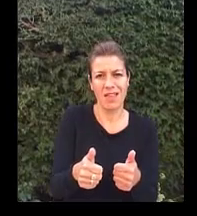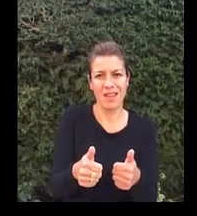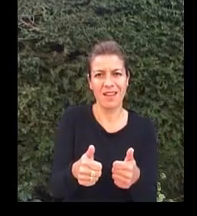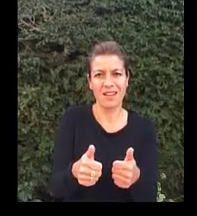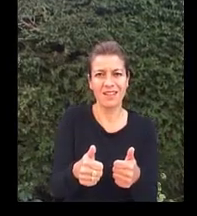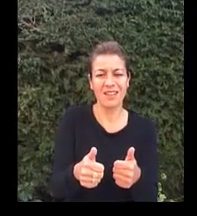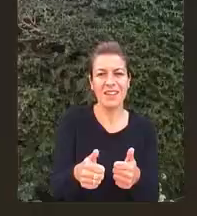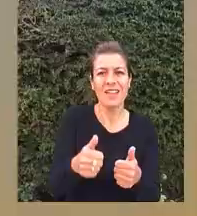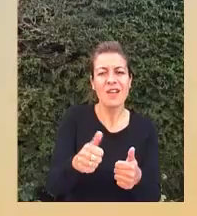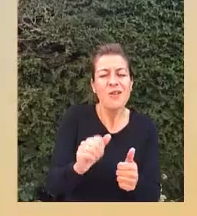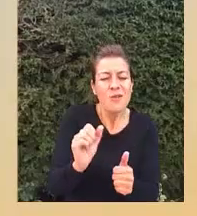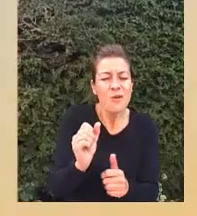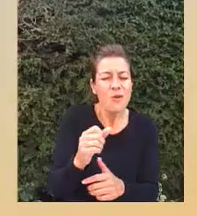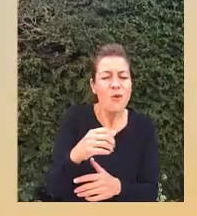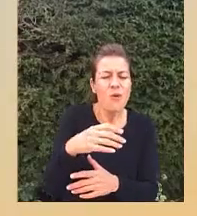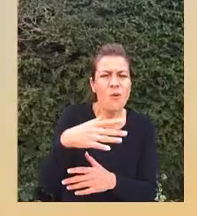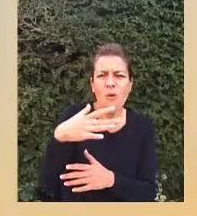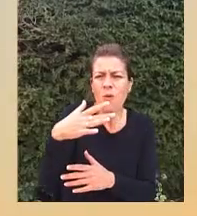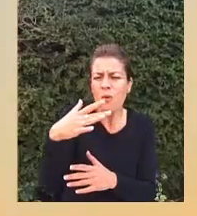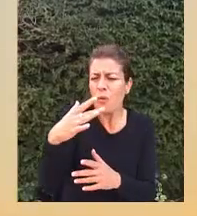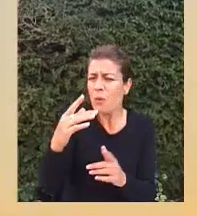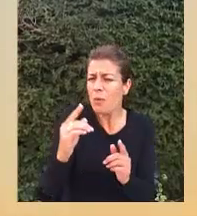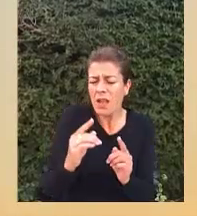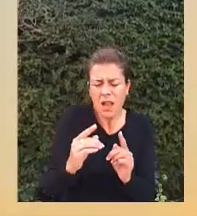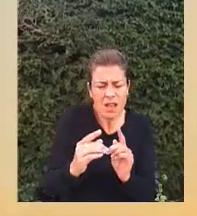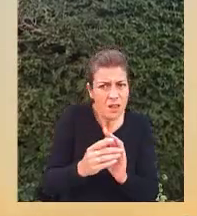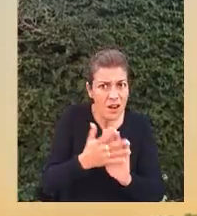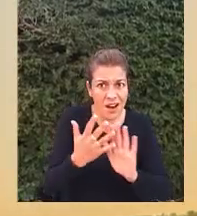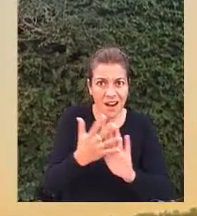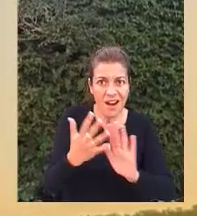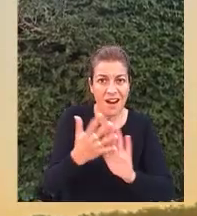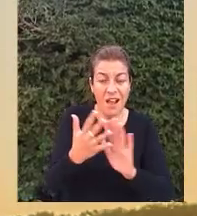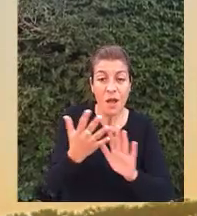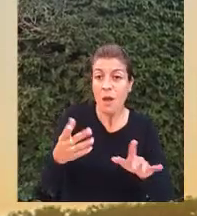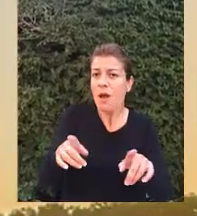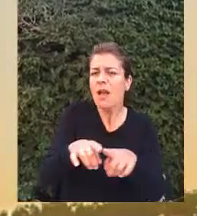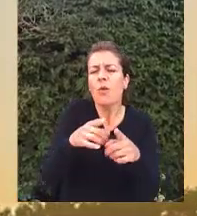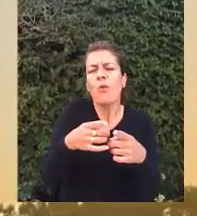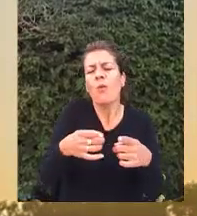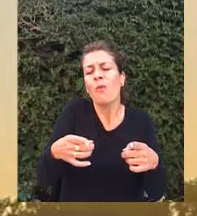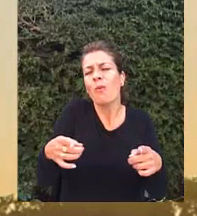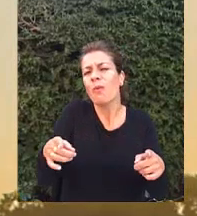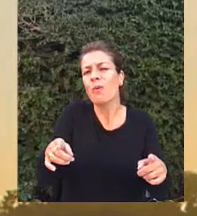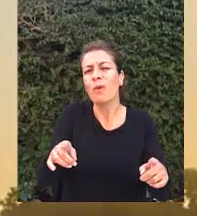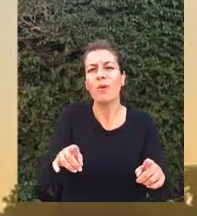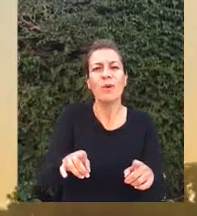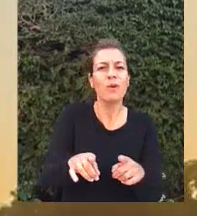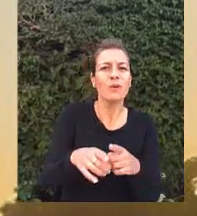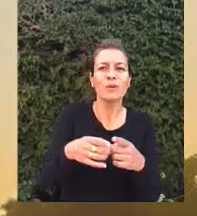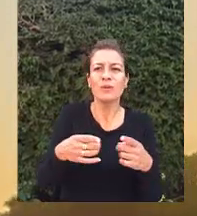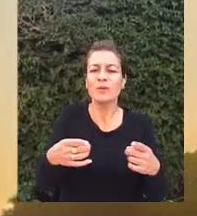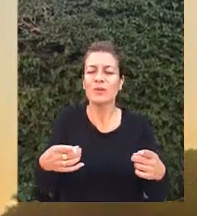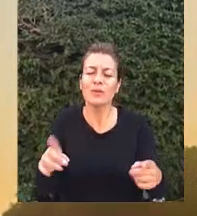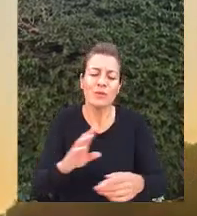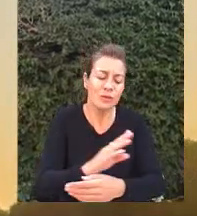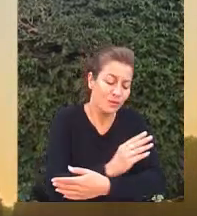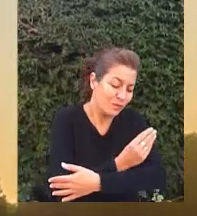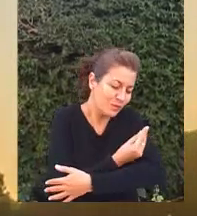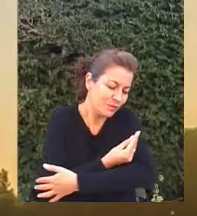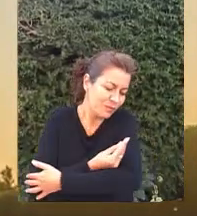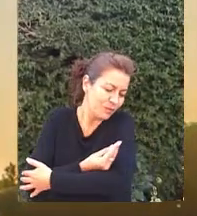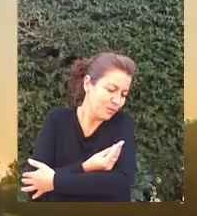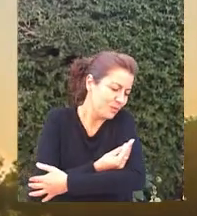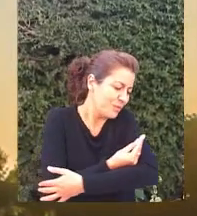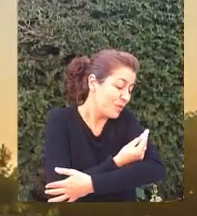comienzo. En una chispa de luz primaria, rapidísima como una semicorchea,